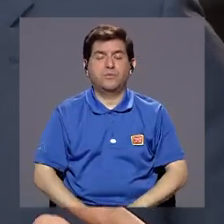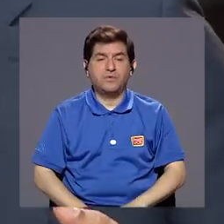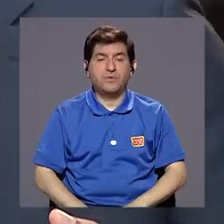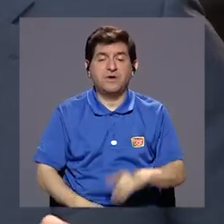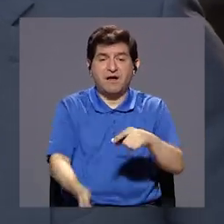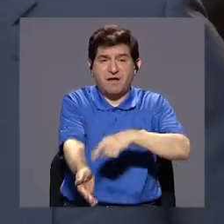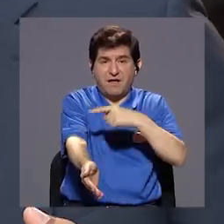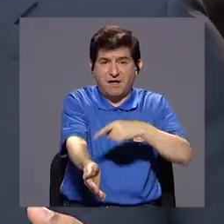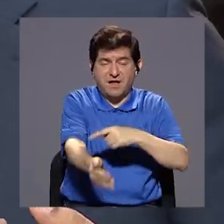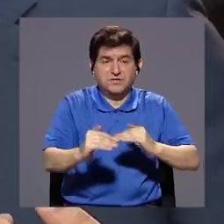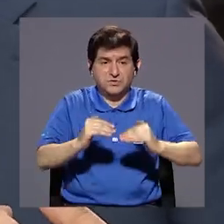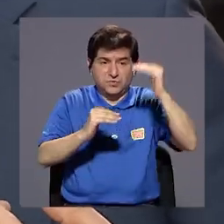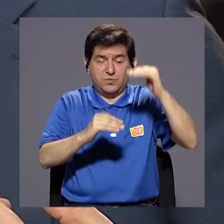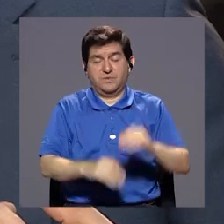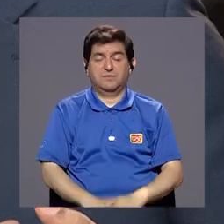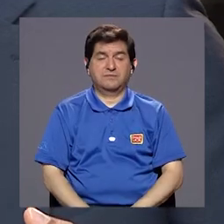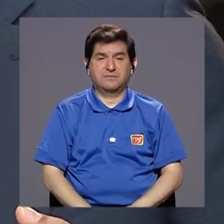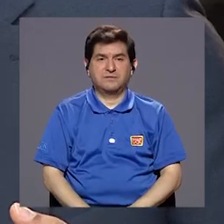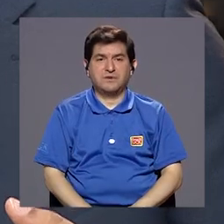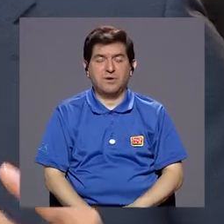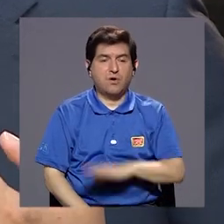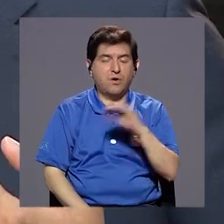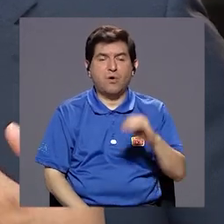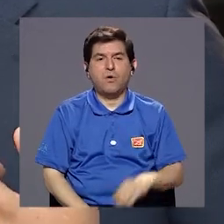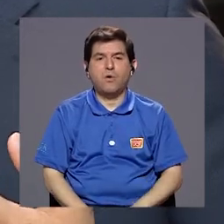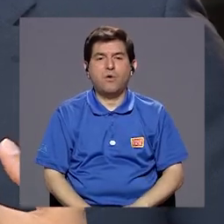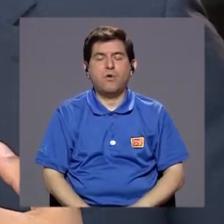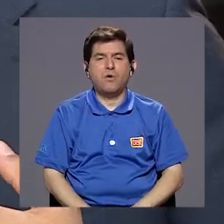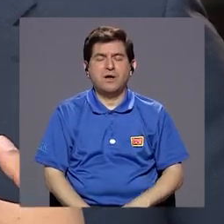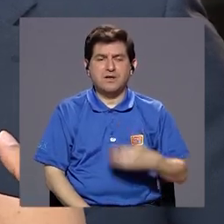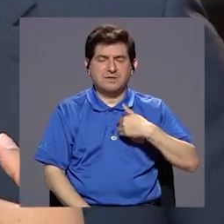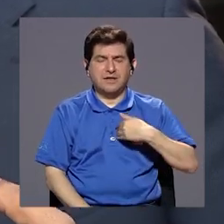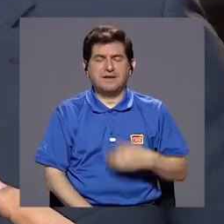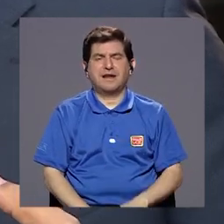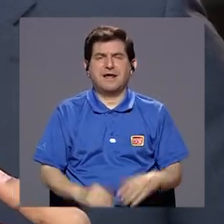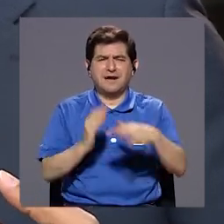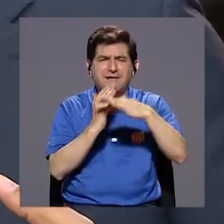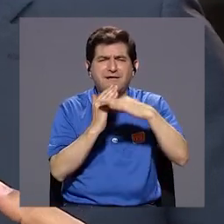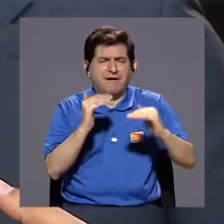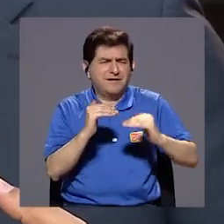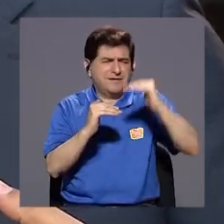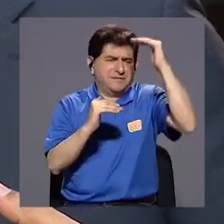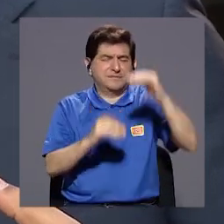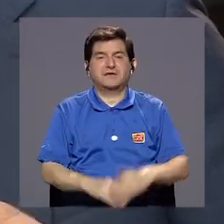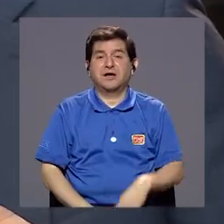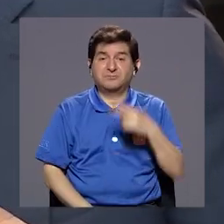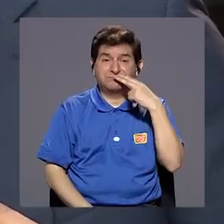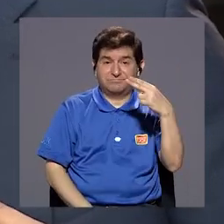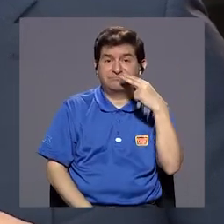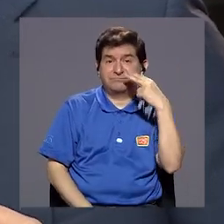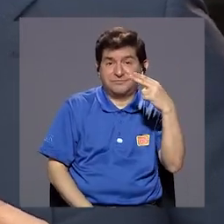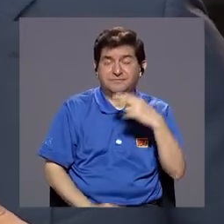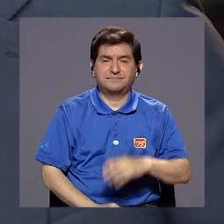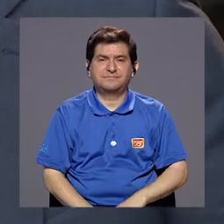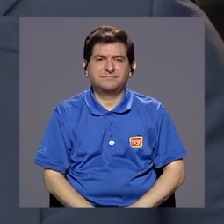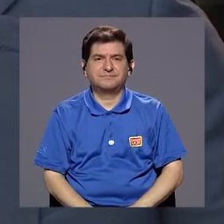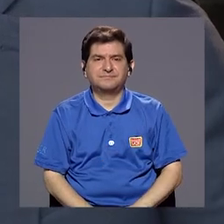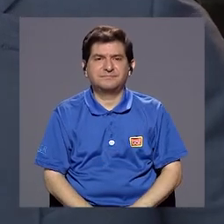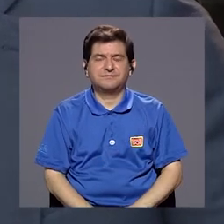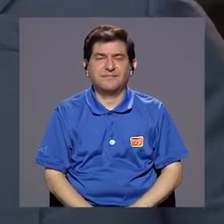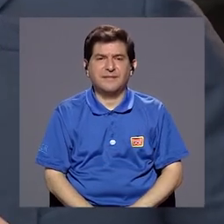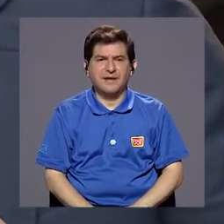arterial, el azúcar alta, la diabetes, la dislipidemia, o sea, el colesterol alto, el fumar,